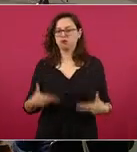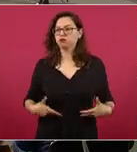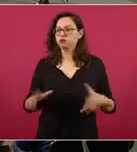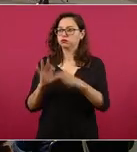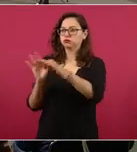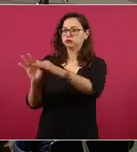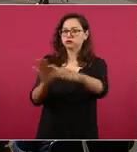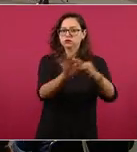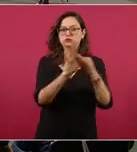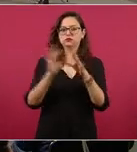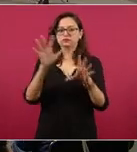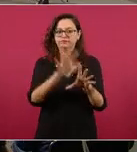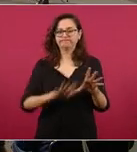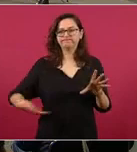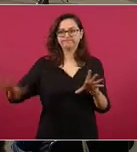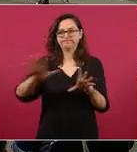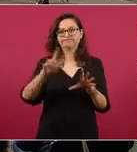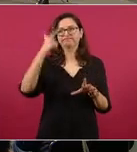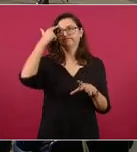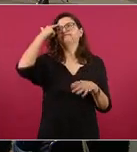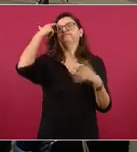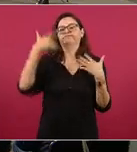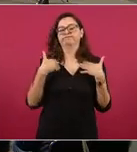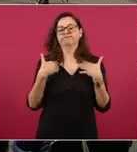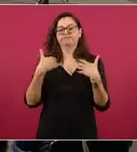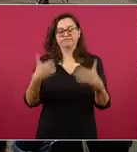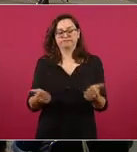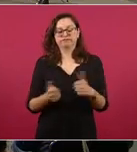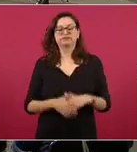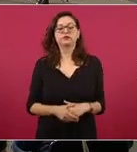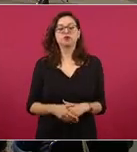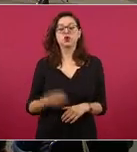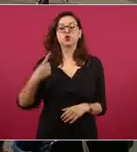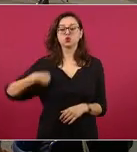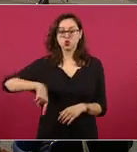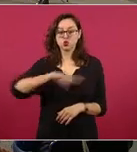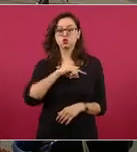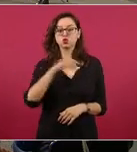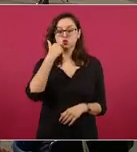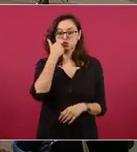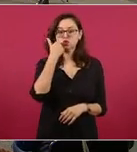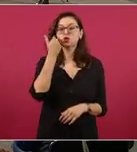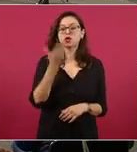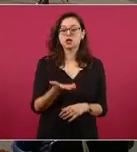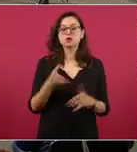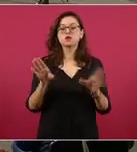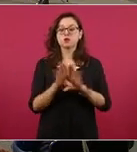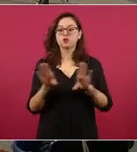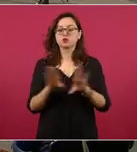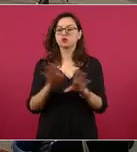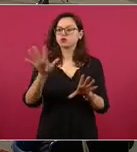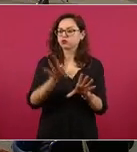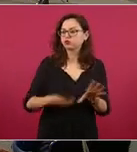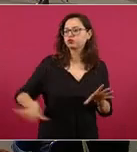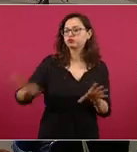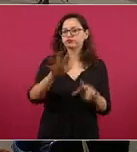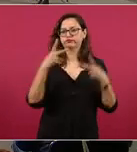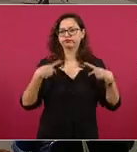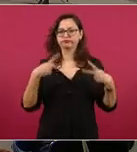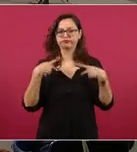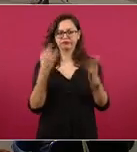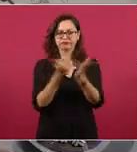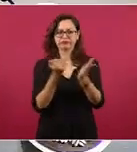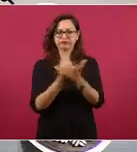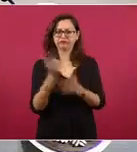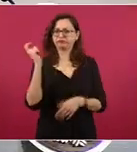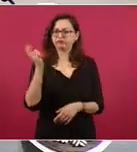Nosotros consideramos que la misión de nuestra institución es crear un vínculo entre las contribuciones del pueblo de México y las acciones de